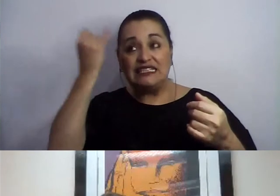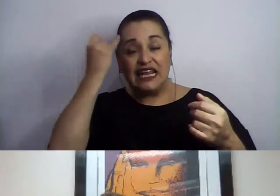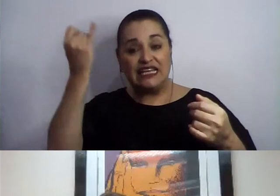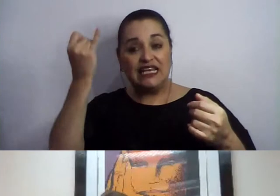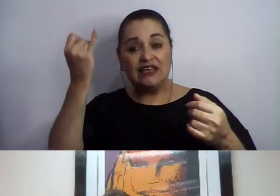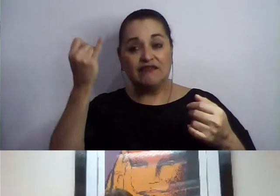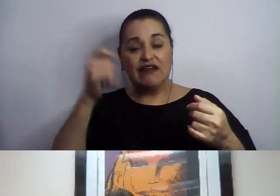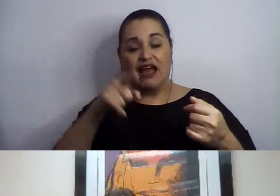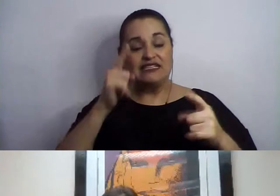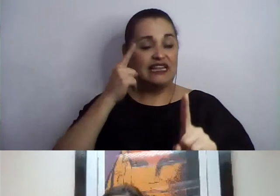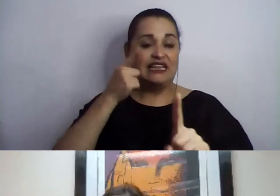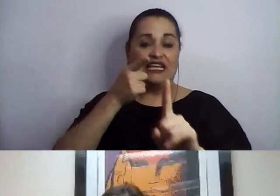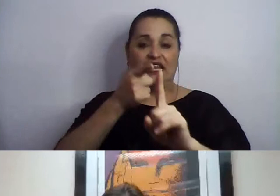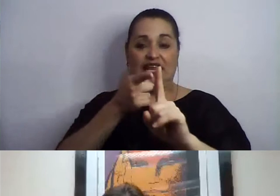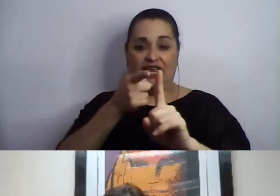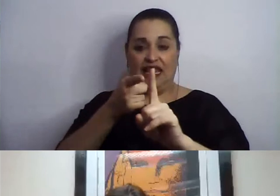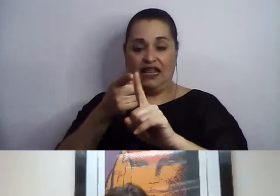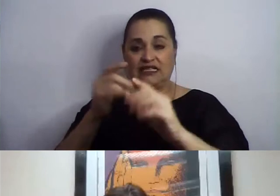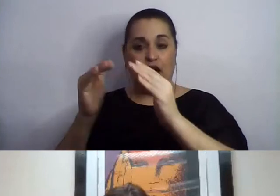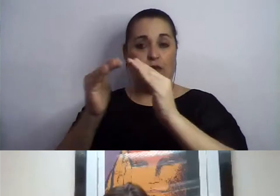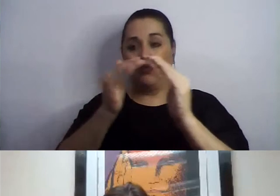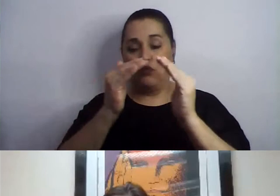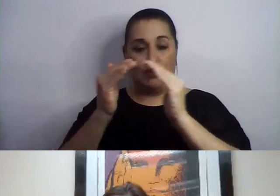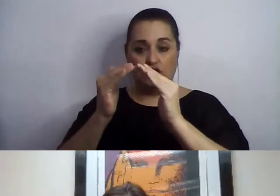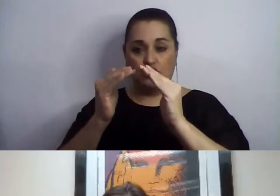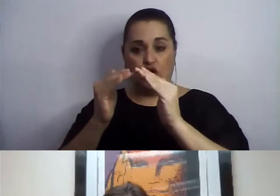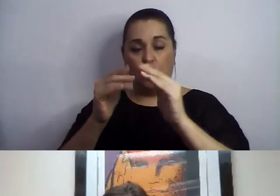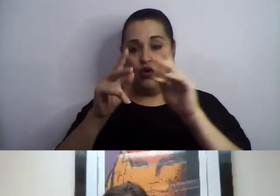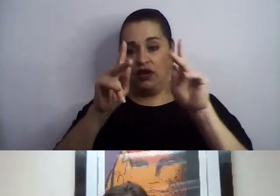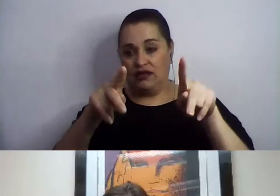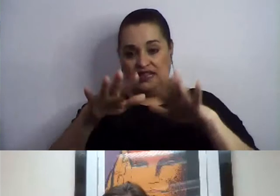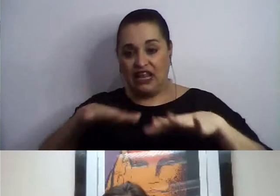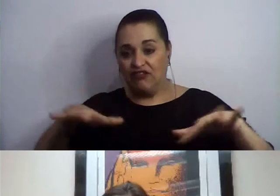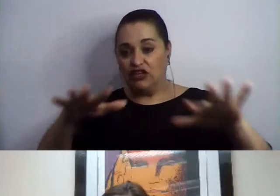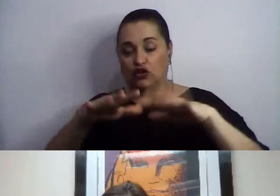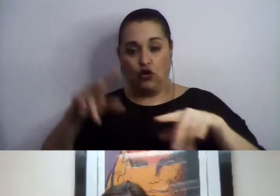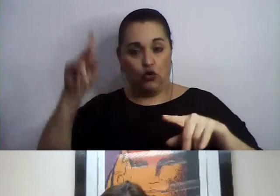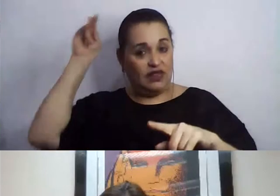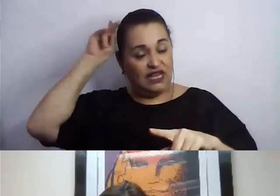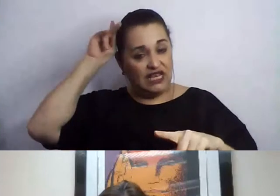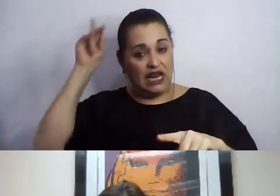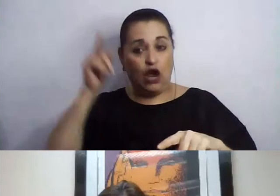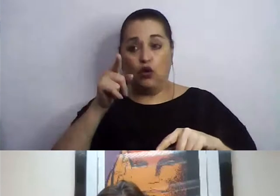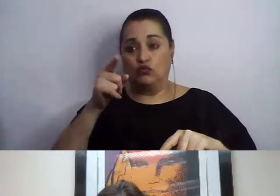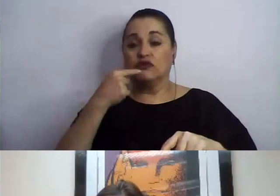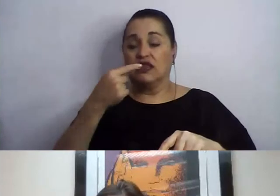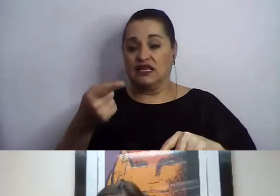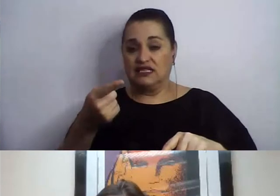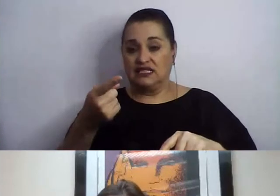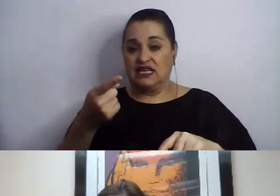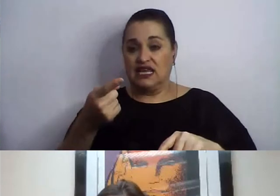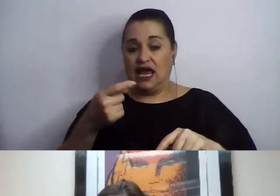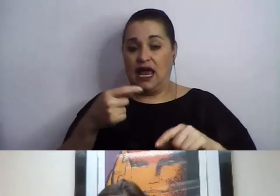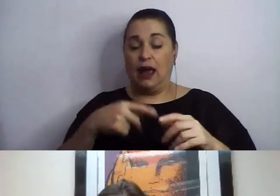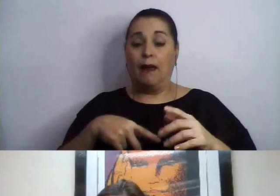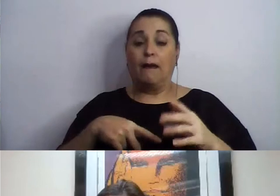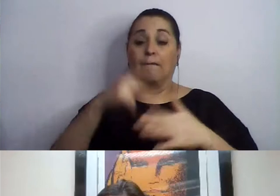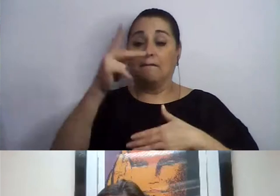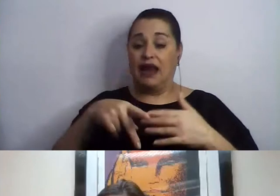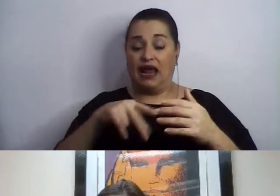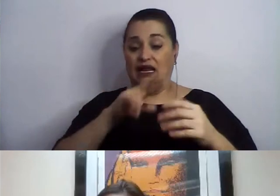tal son dirigidas a poblaciones y territorios indígenas como usted bien mencionaba dentro del plan nacional desarrolla algunas